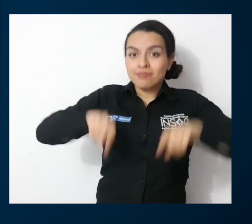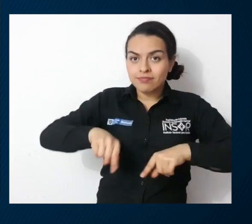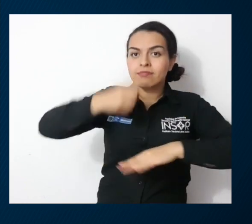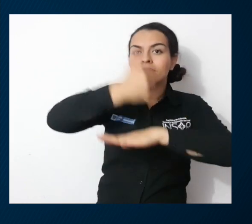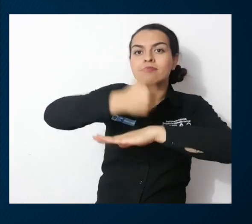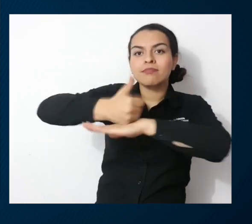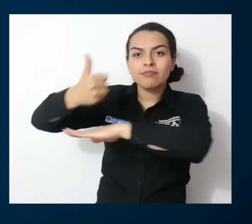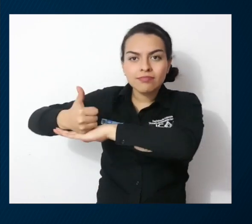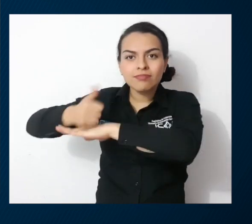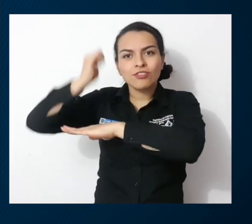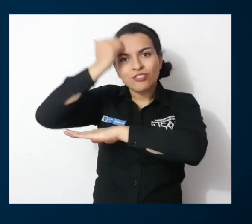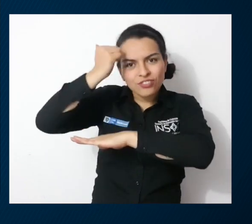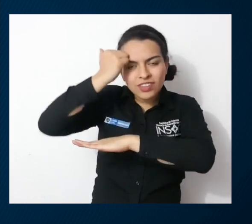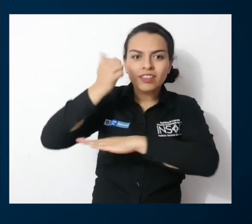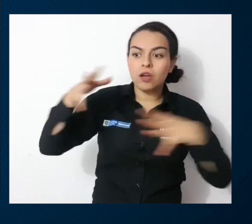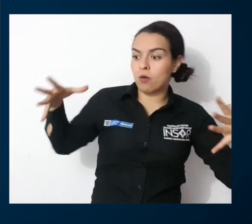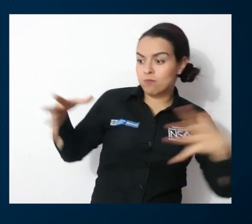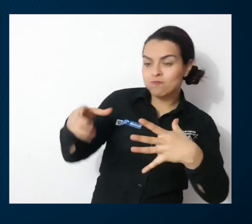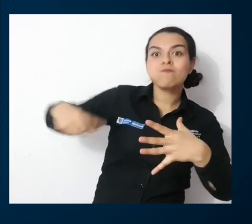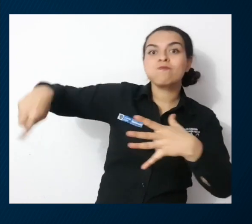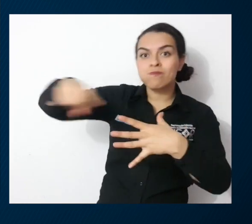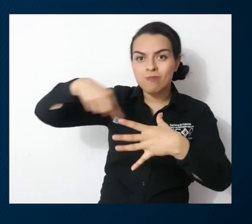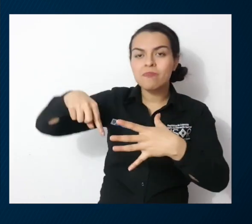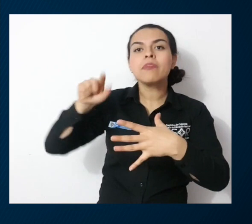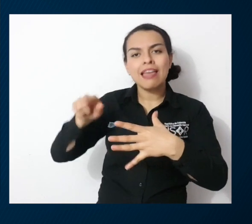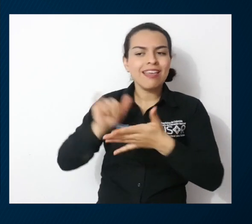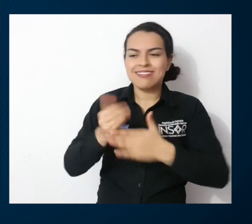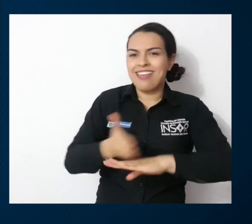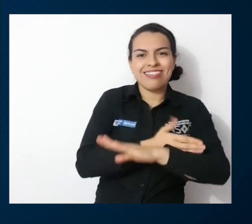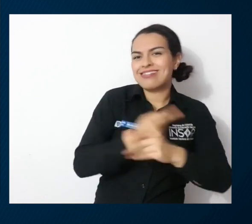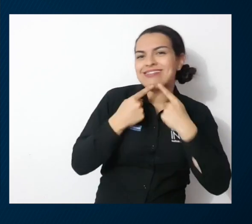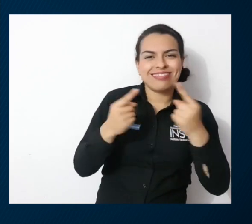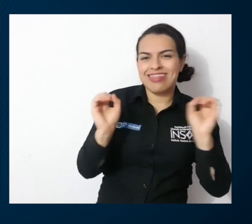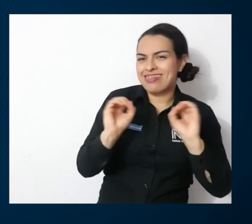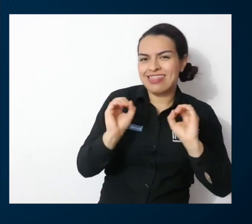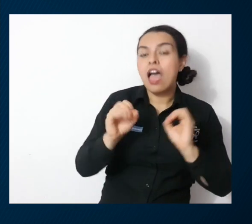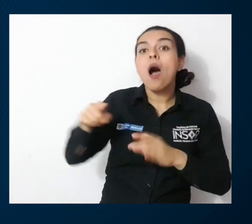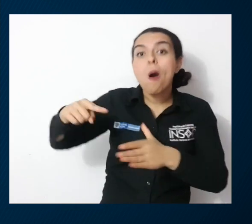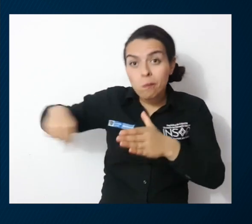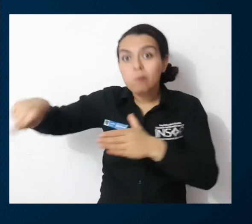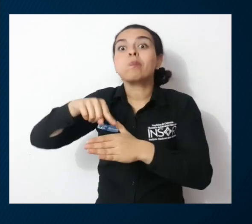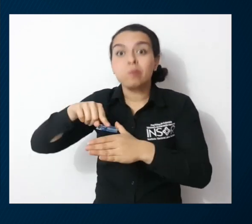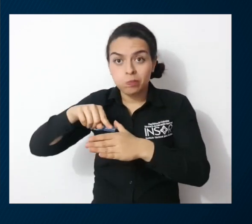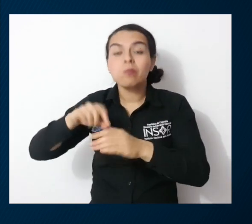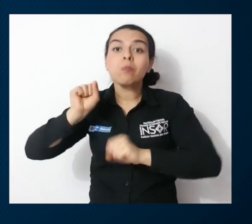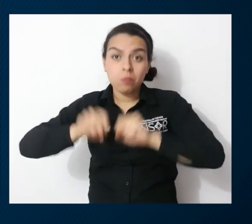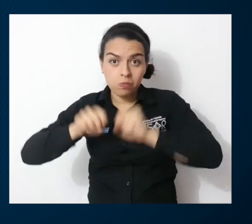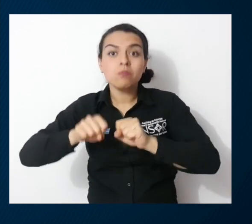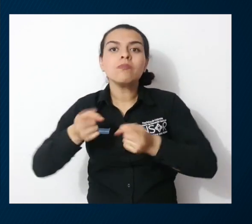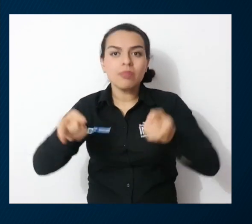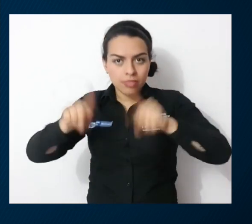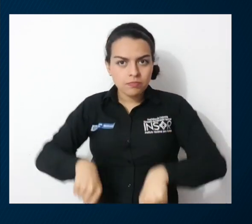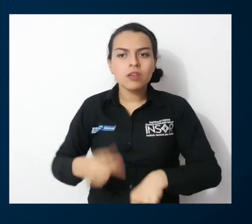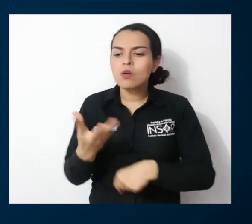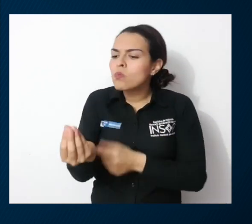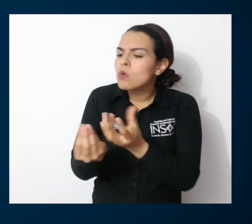entre los directivos docentes y los maestros. Muy seguramente, creo que esto no lo mencionamos acá, pero muy seguramente deben estar pasando una serie de reuniones